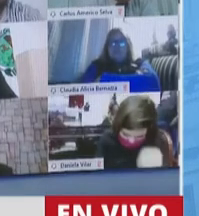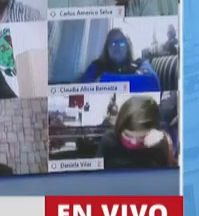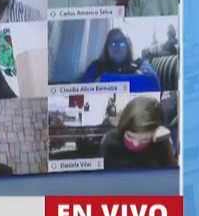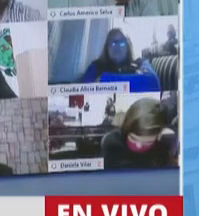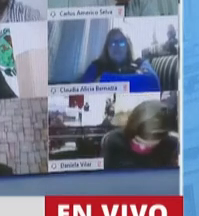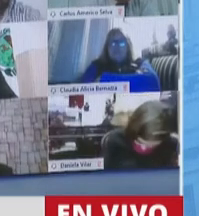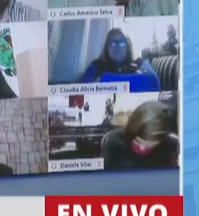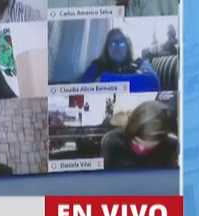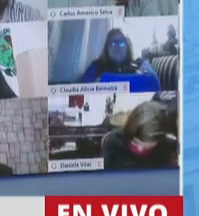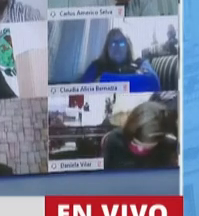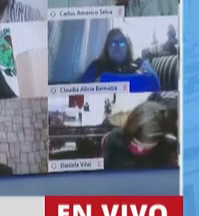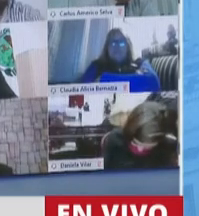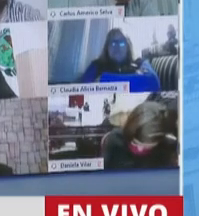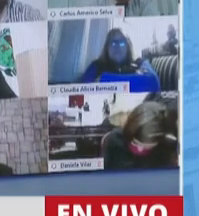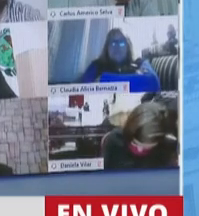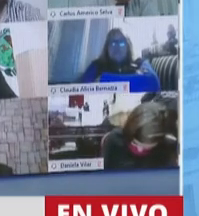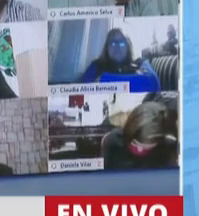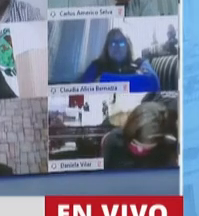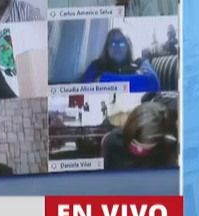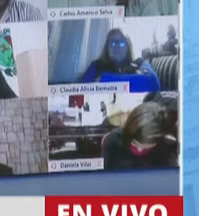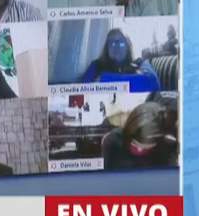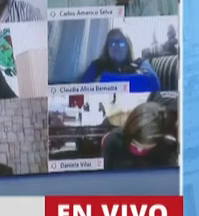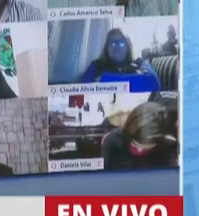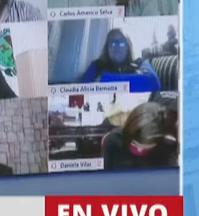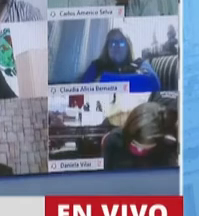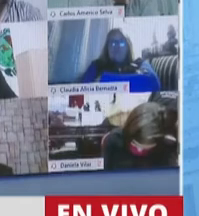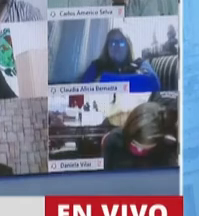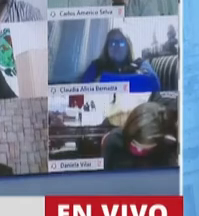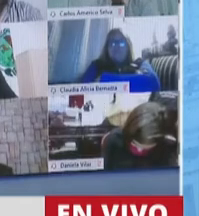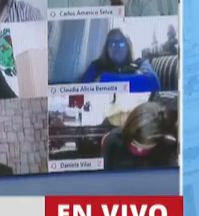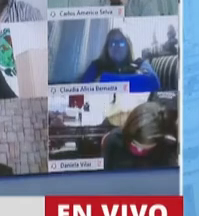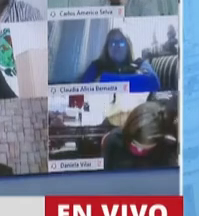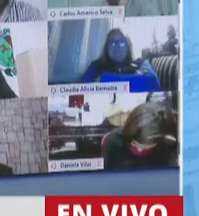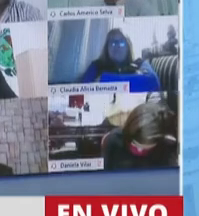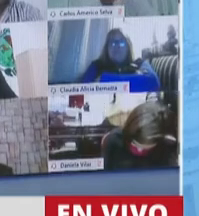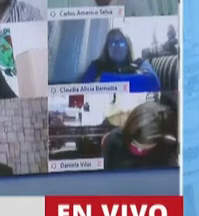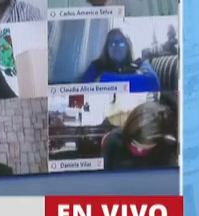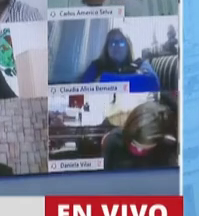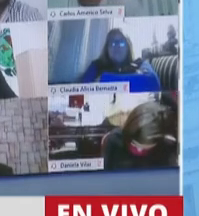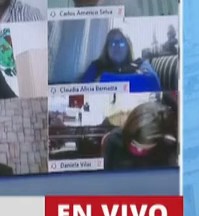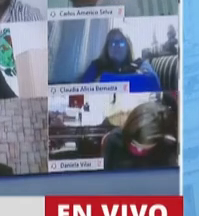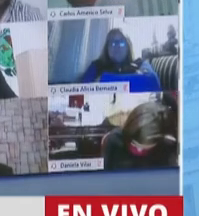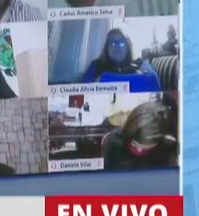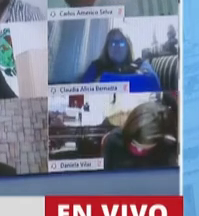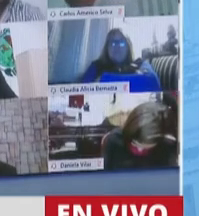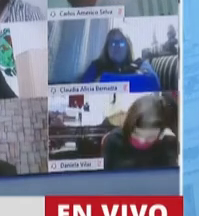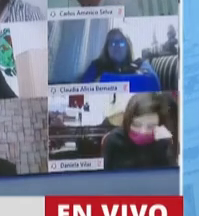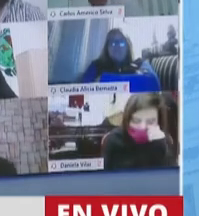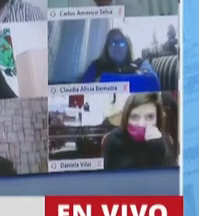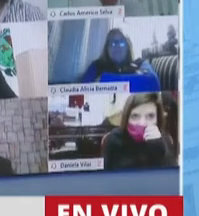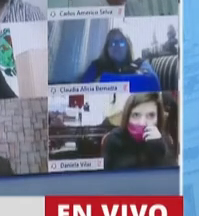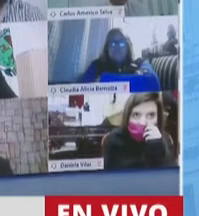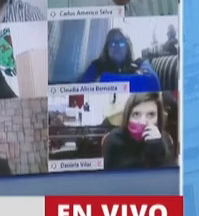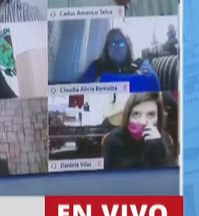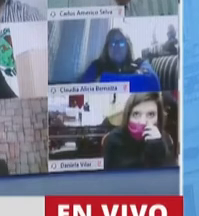para nosotros una importante fuente de ingresos que se mantiene aún cuando otras actividades como